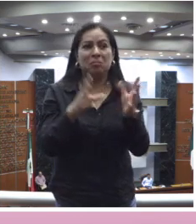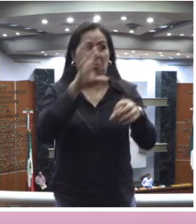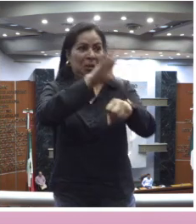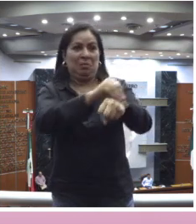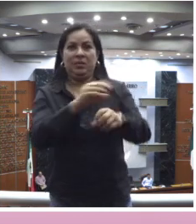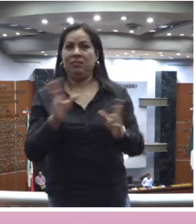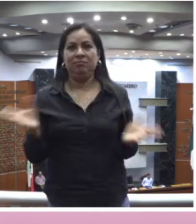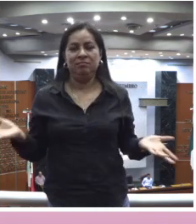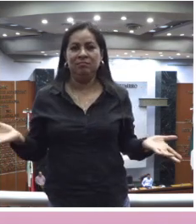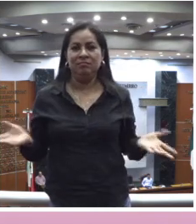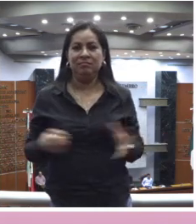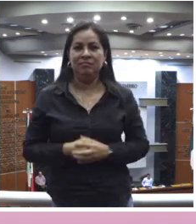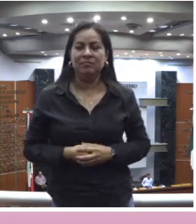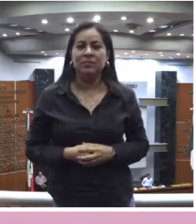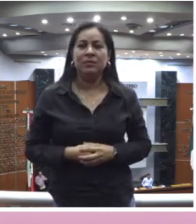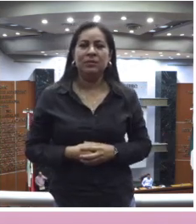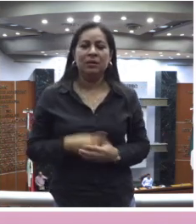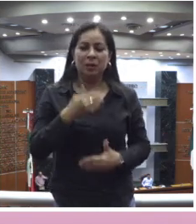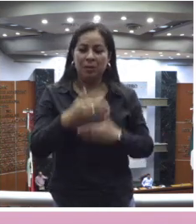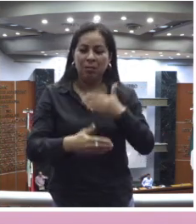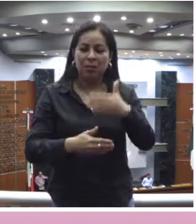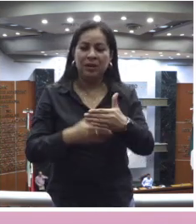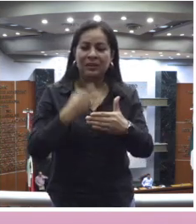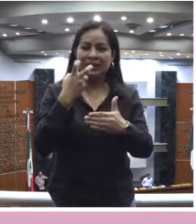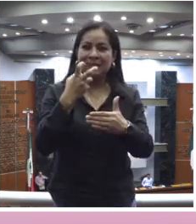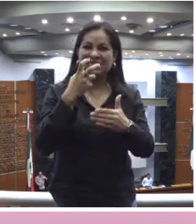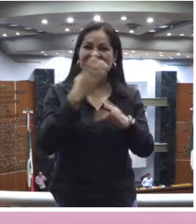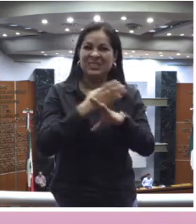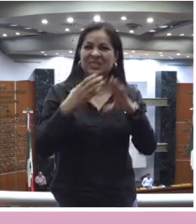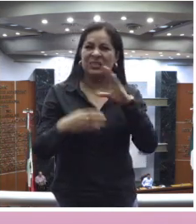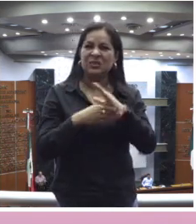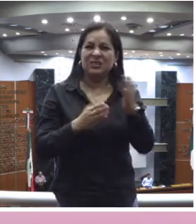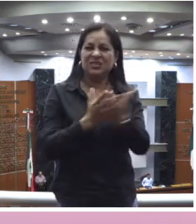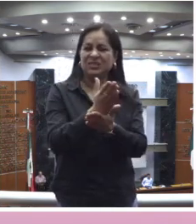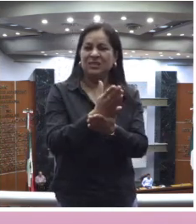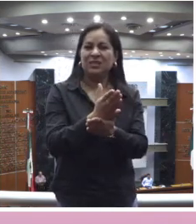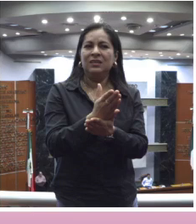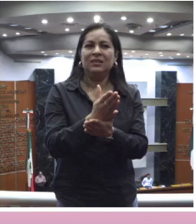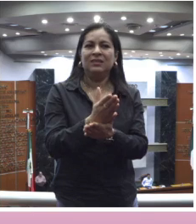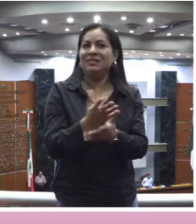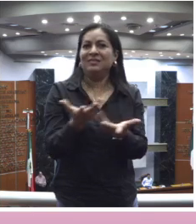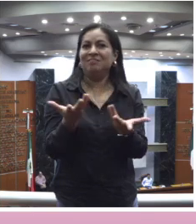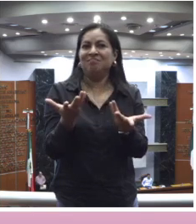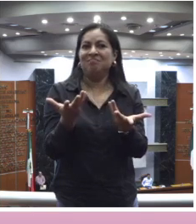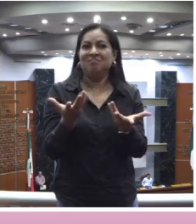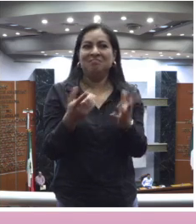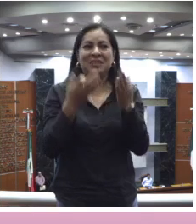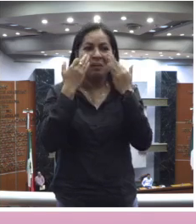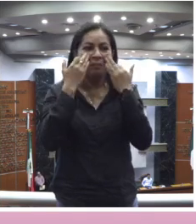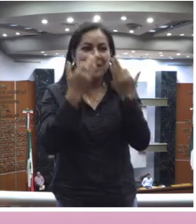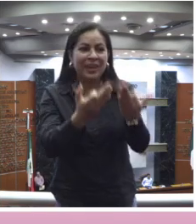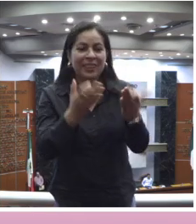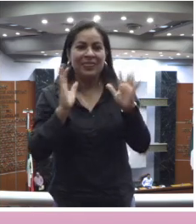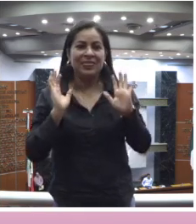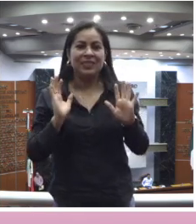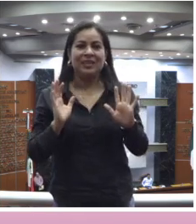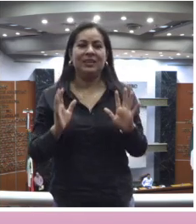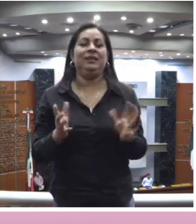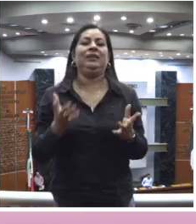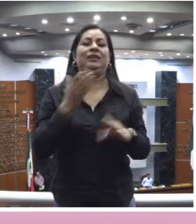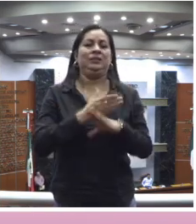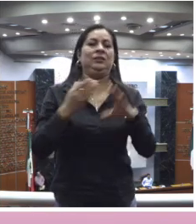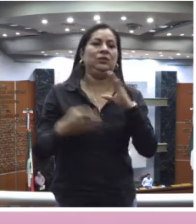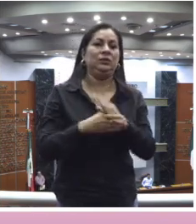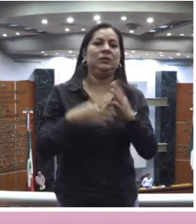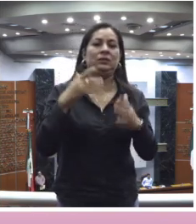permiten. La improcedencia de estos recursos es evidente. El desaseo con el que se ha